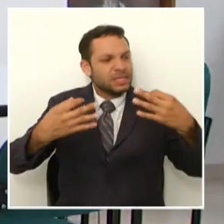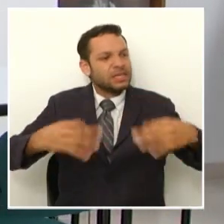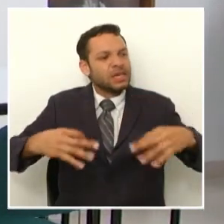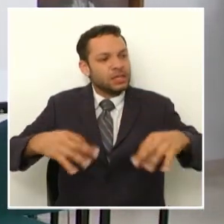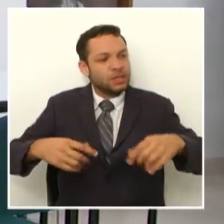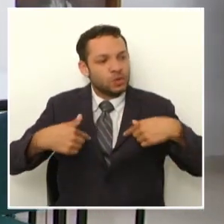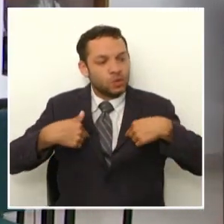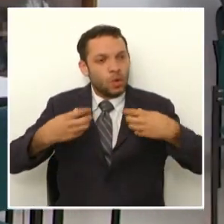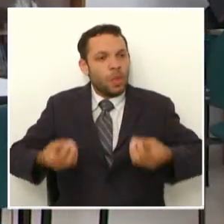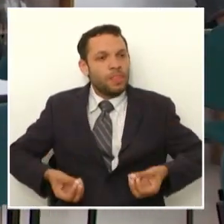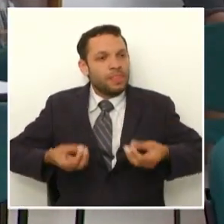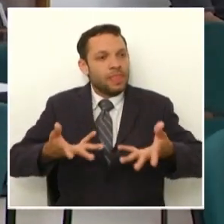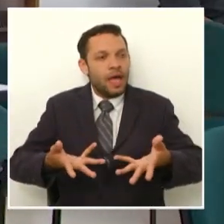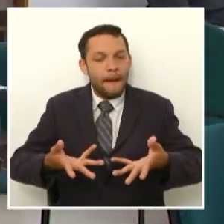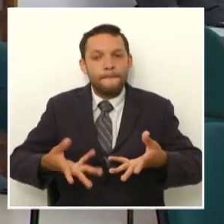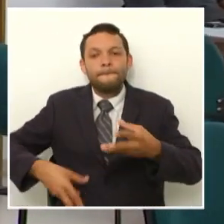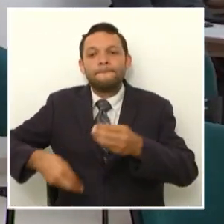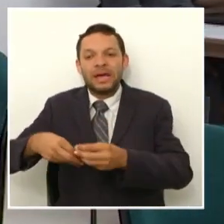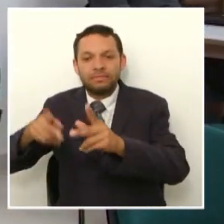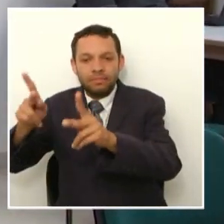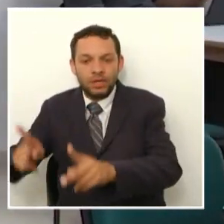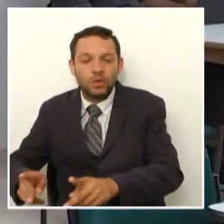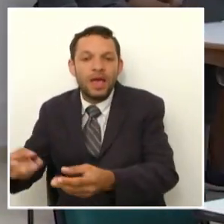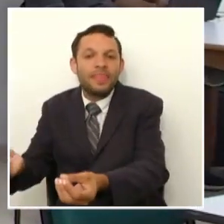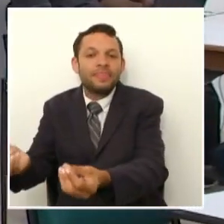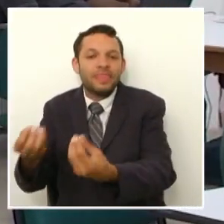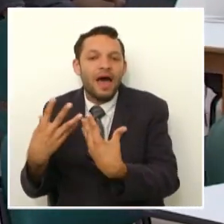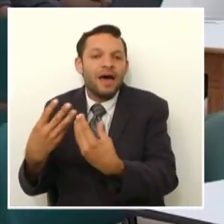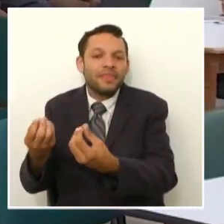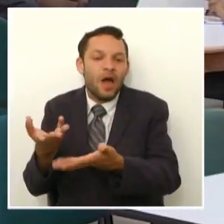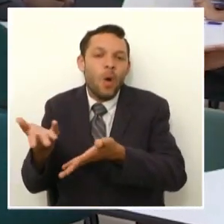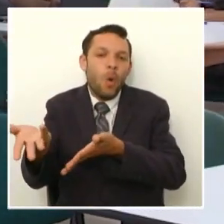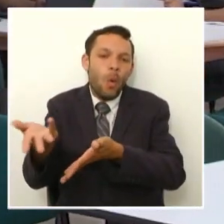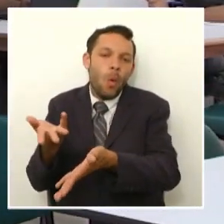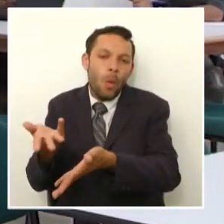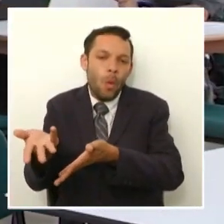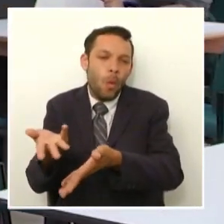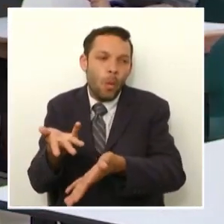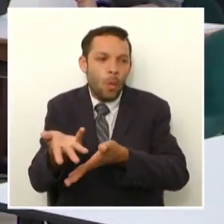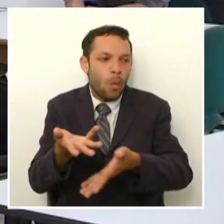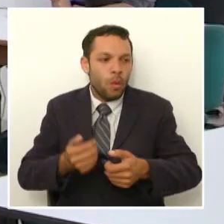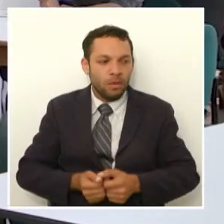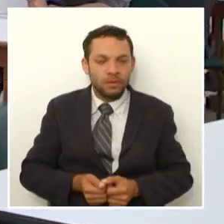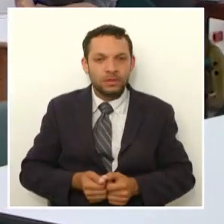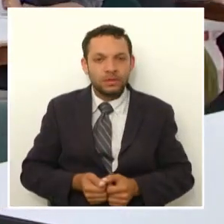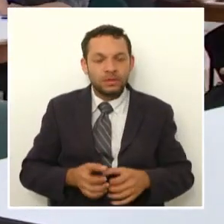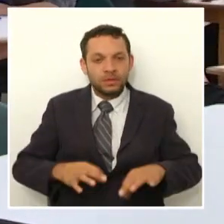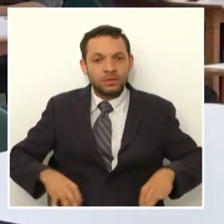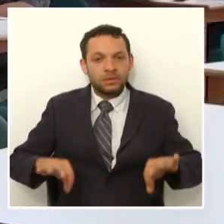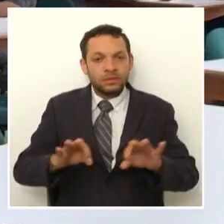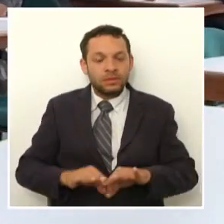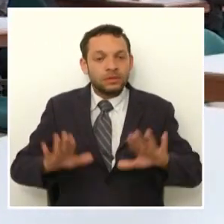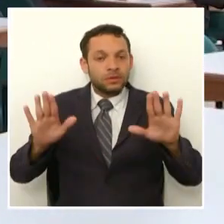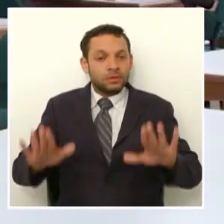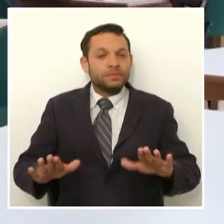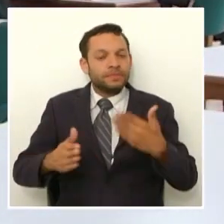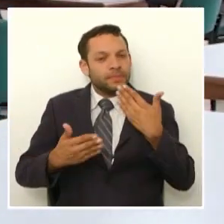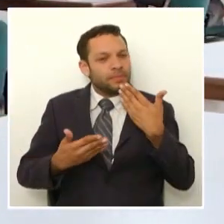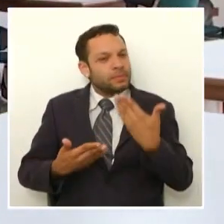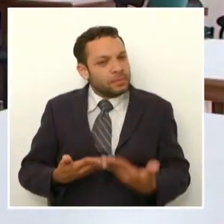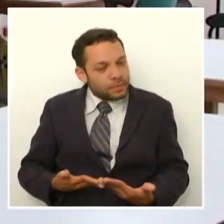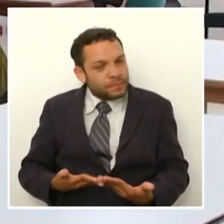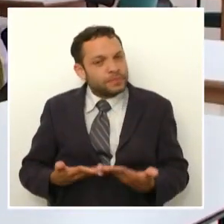hecho, lo que ellos hicieron. Gracias. Pero gracias a, digamos, todo lo que ellos hicieron fue gracias